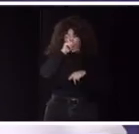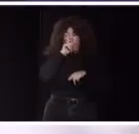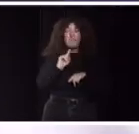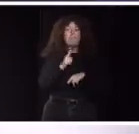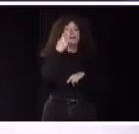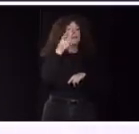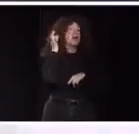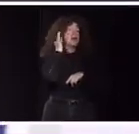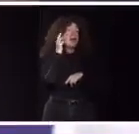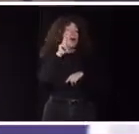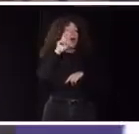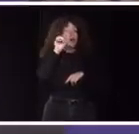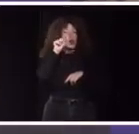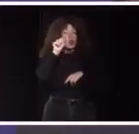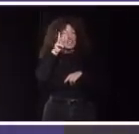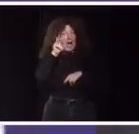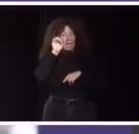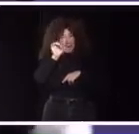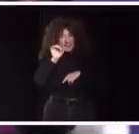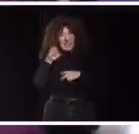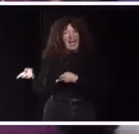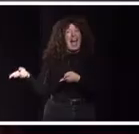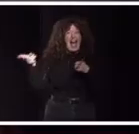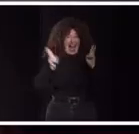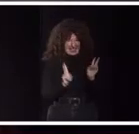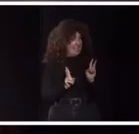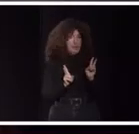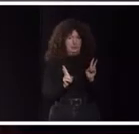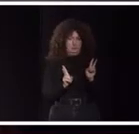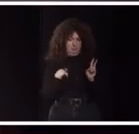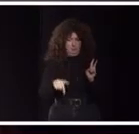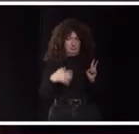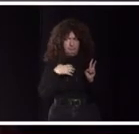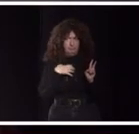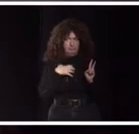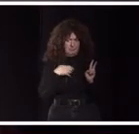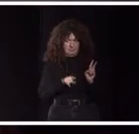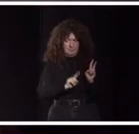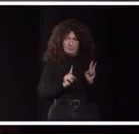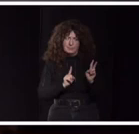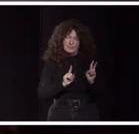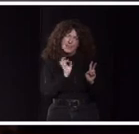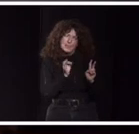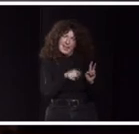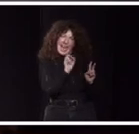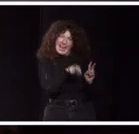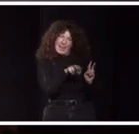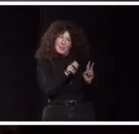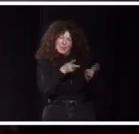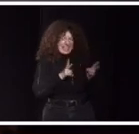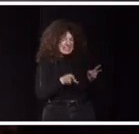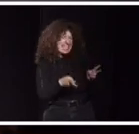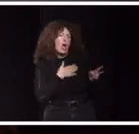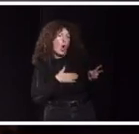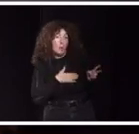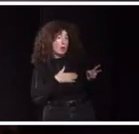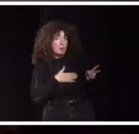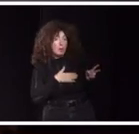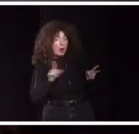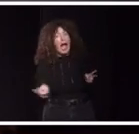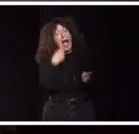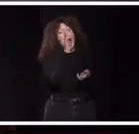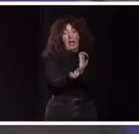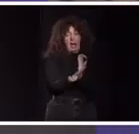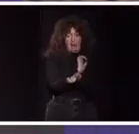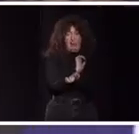se sentó en un asiento que no le estaba permitido, no le dijeron, ay, es verdad, tienes razón, siéntate muy cómoda. La llevaron a la